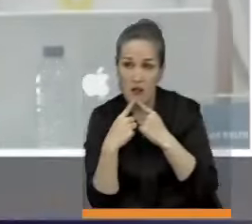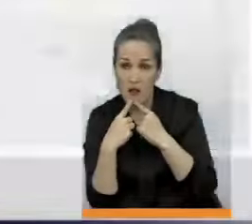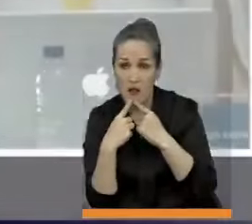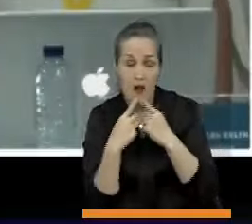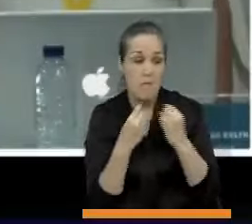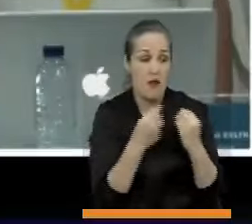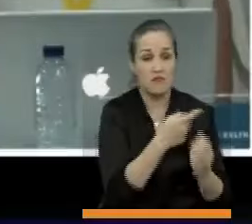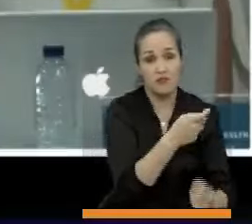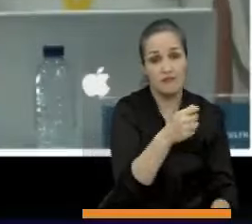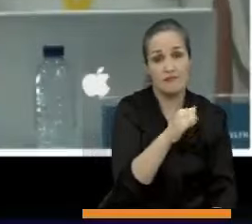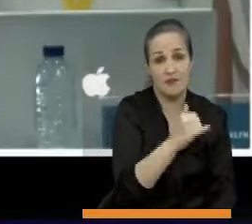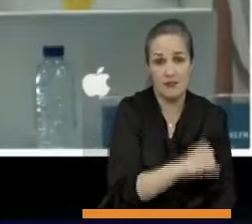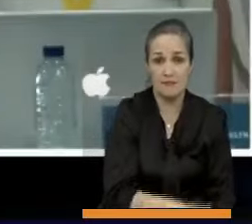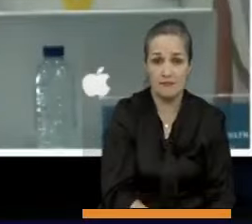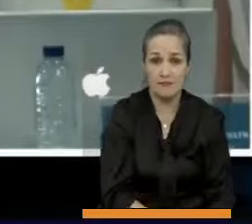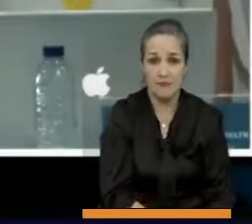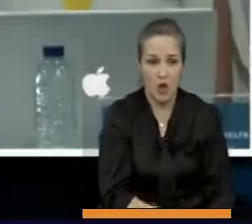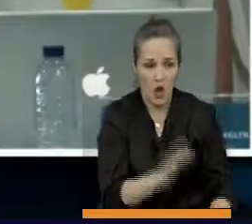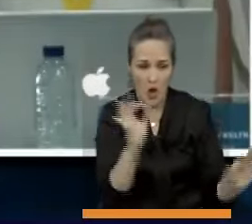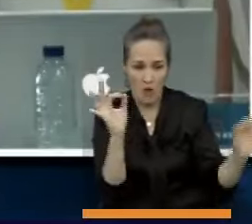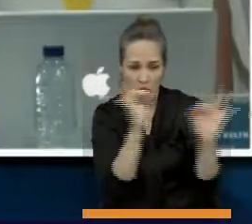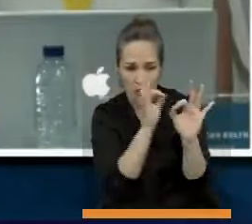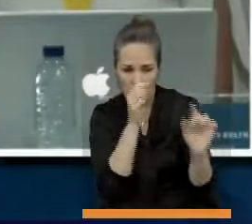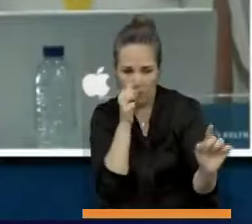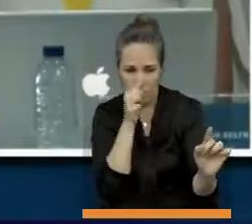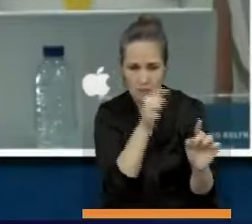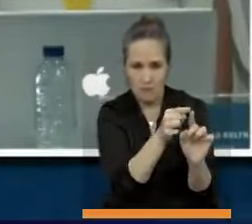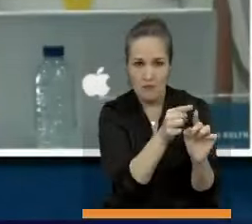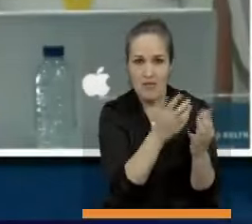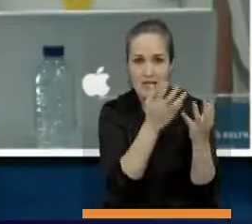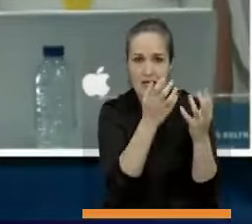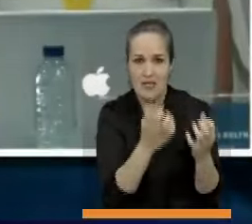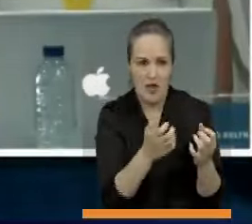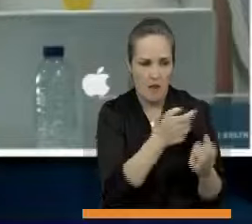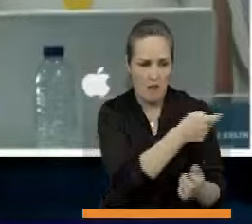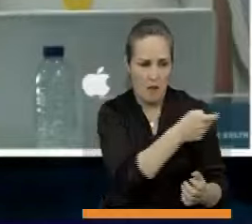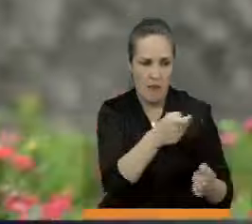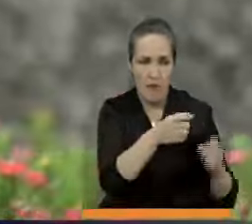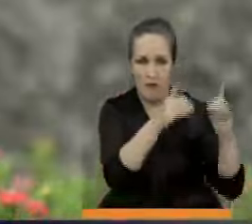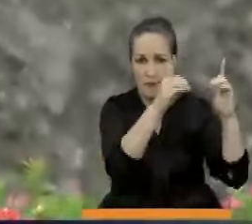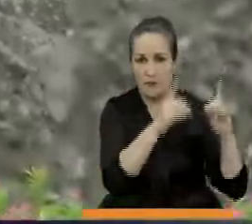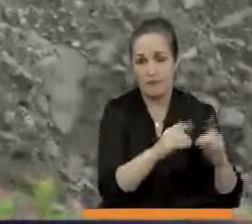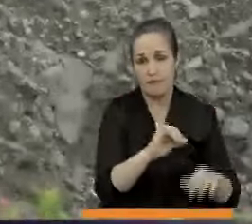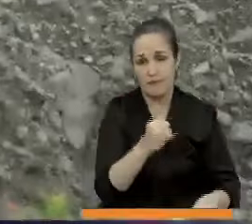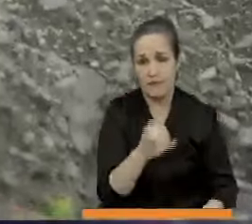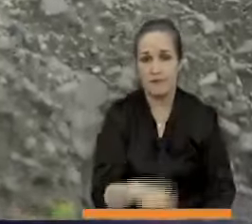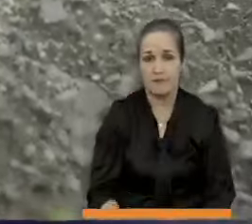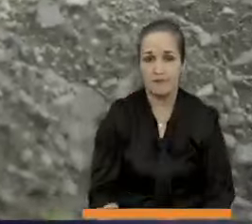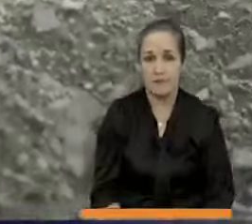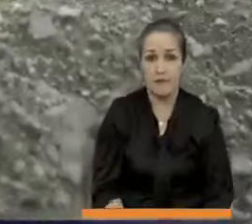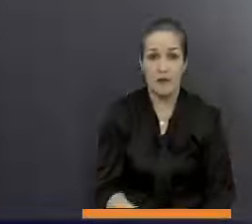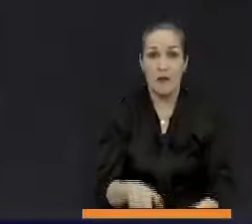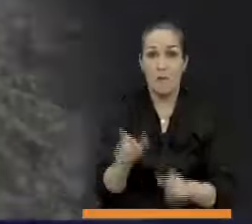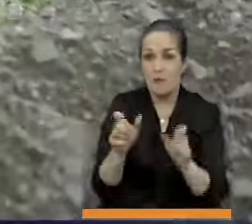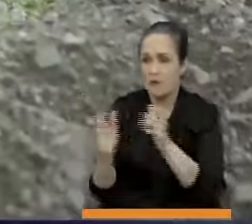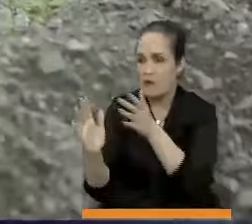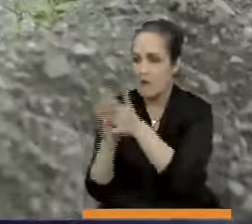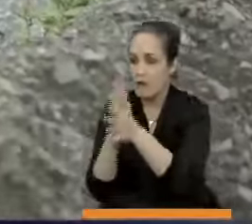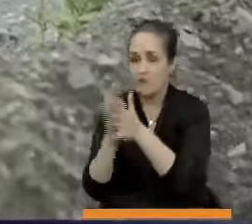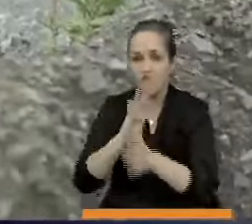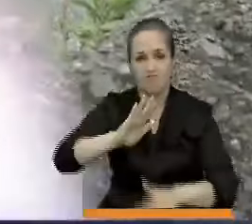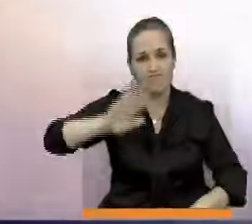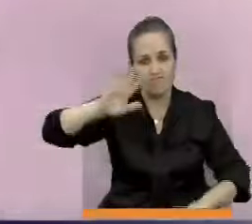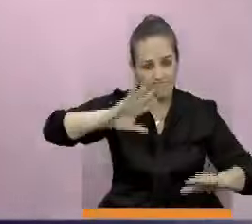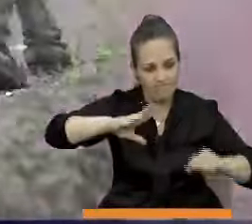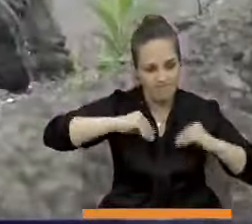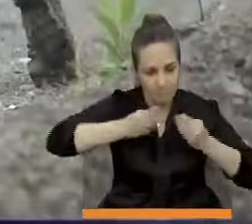estos hechos Ya iba enfocado el operativo para que nosotros tomáramos alguna determinación en el lugar muchos de los comparecientes reconocieron